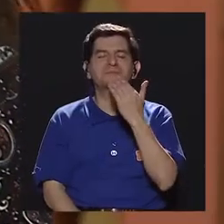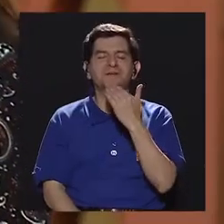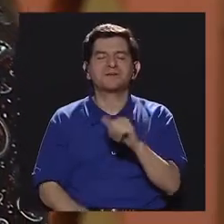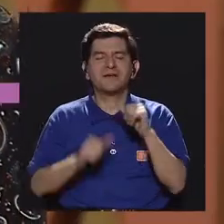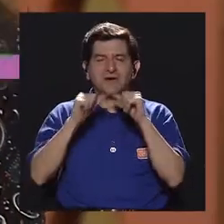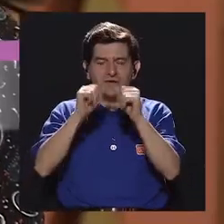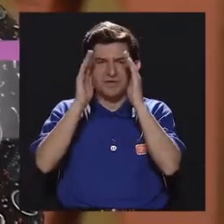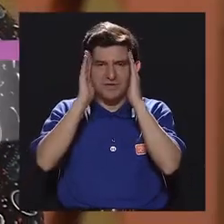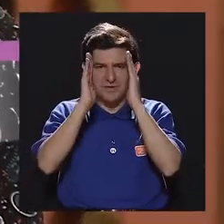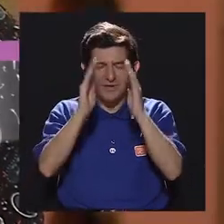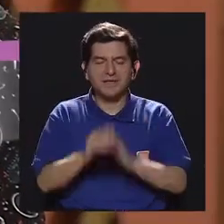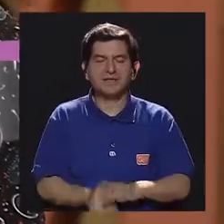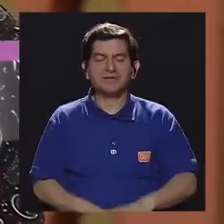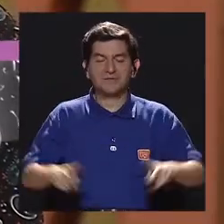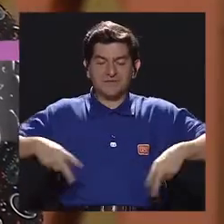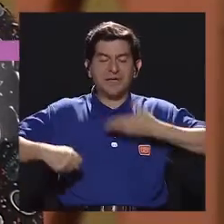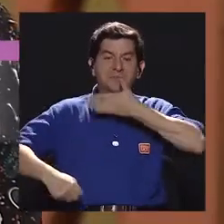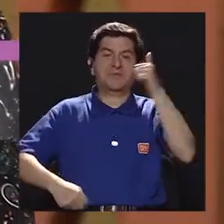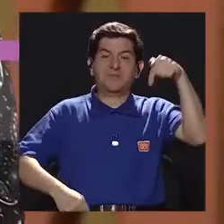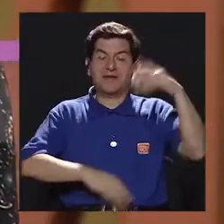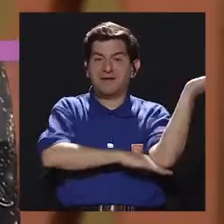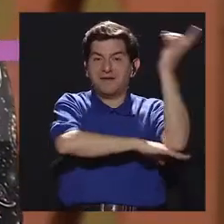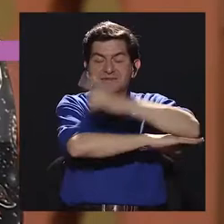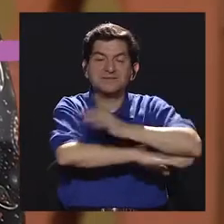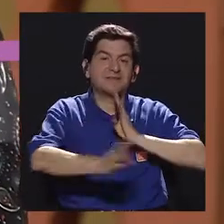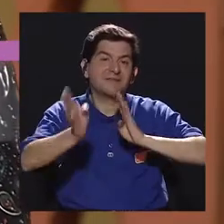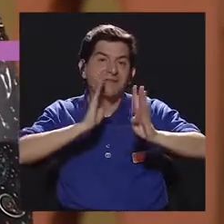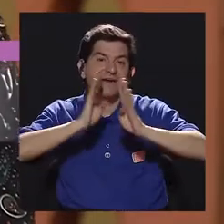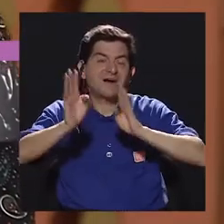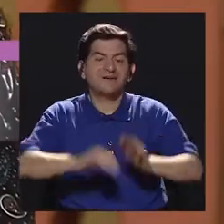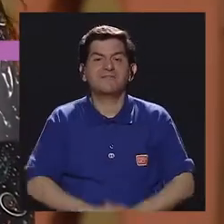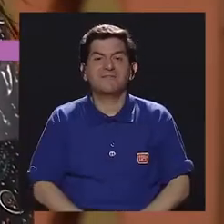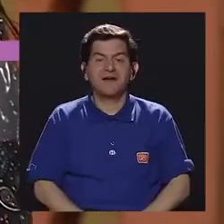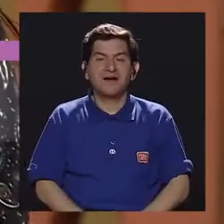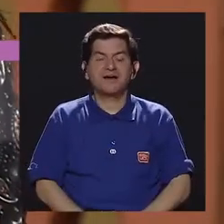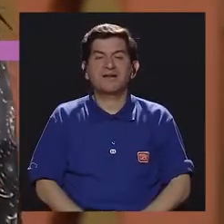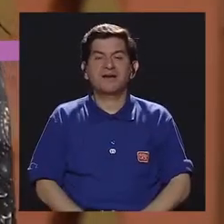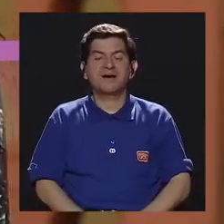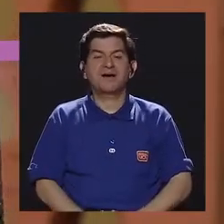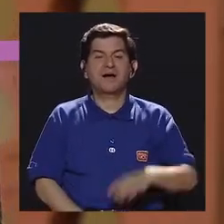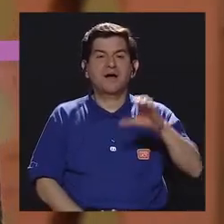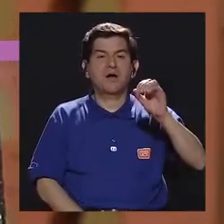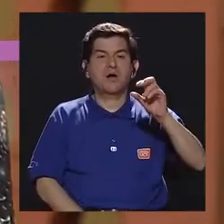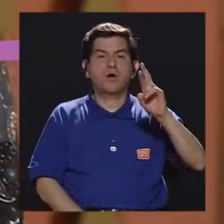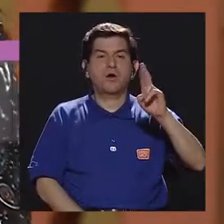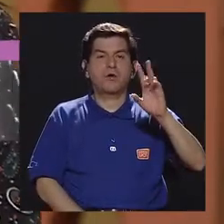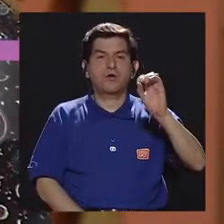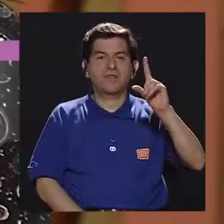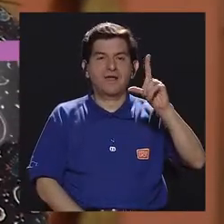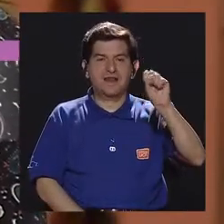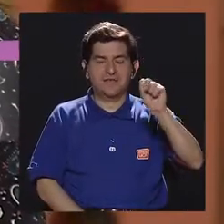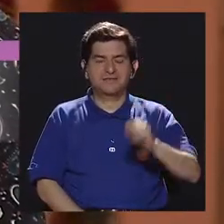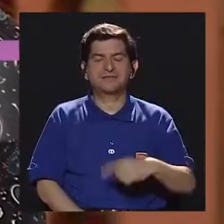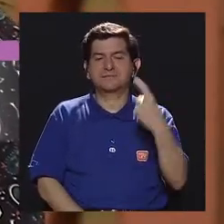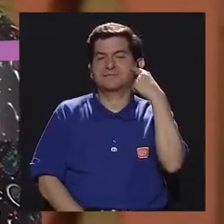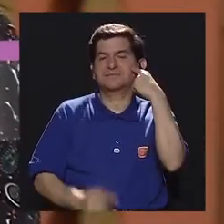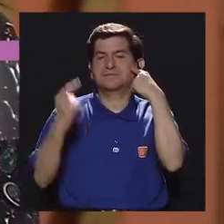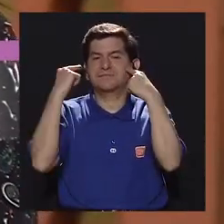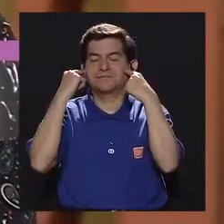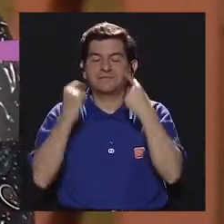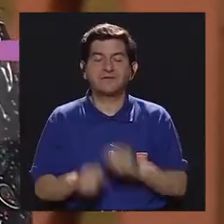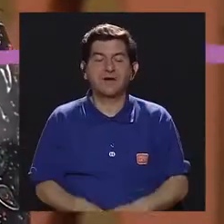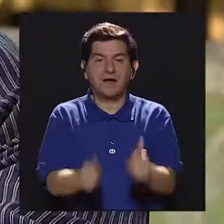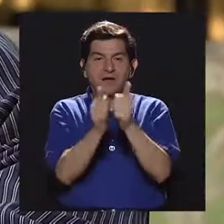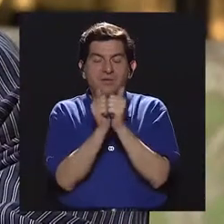Gracias por continuar con nosotros en Vivir Mejor. El día de hoy conversando acerca de las muelas cordales y nos acompaña para ello